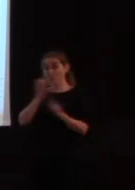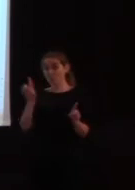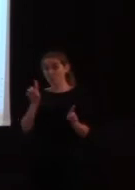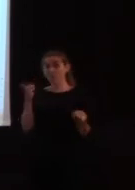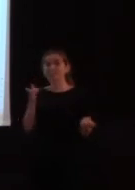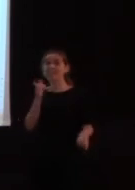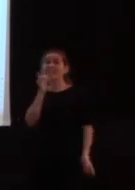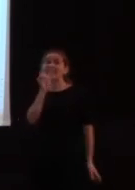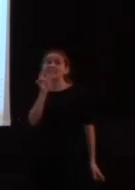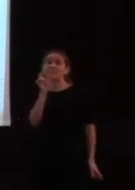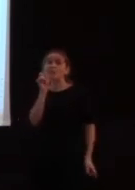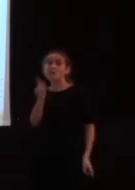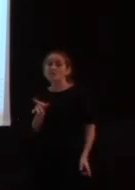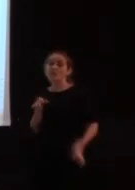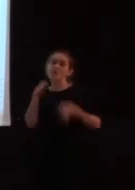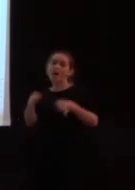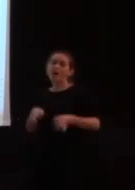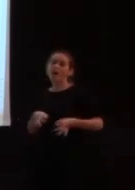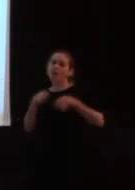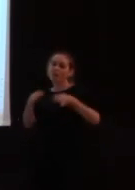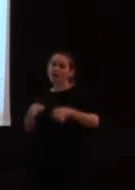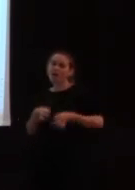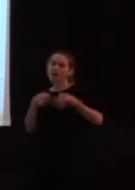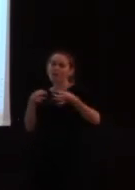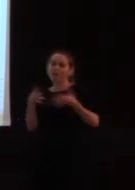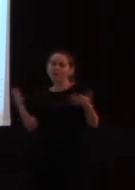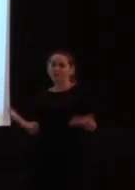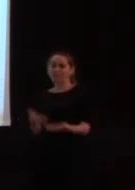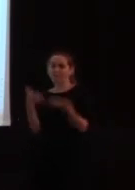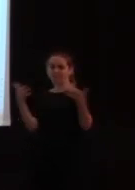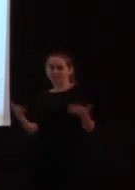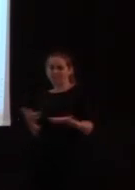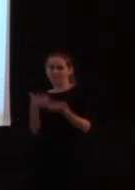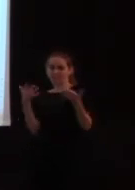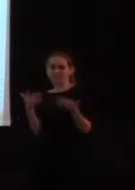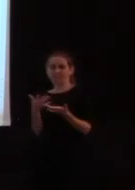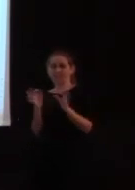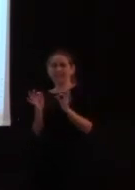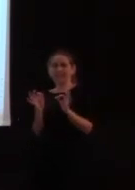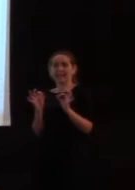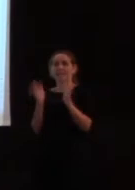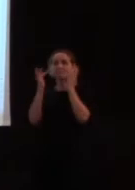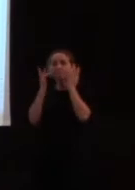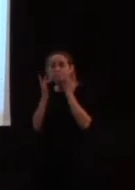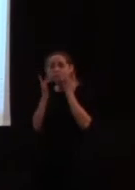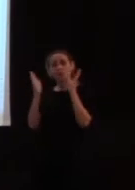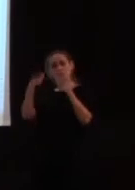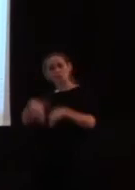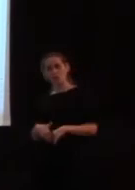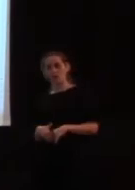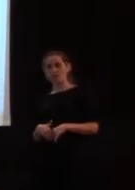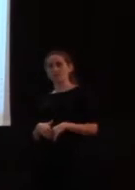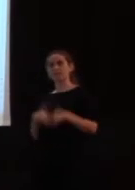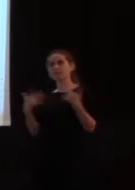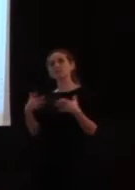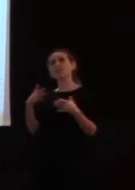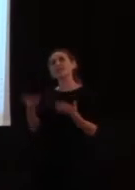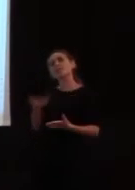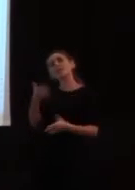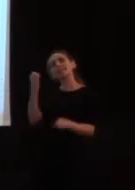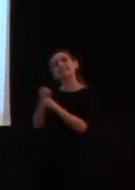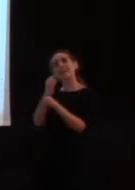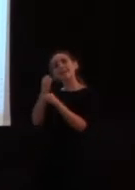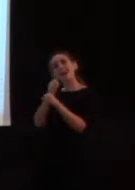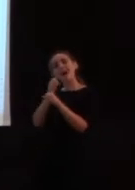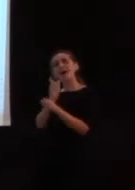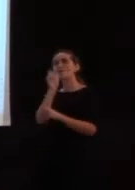mucho más informales, términos que no se ajustan con precisión a lo que quieren decir. Por tanto, muy importante trabajar estos usos